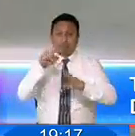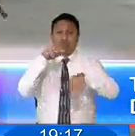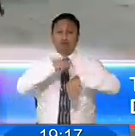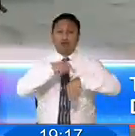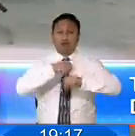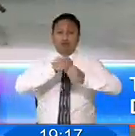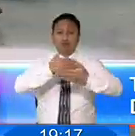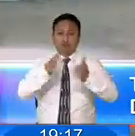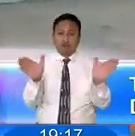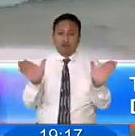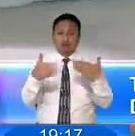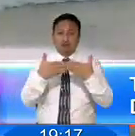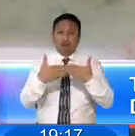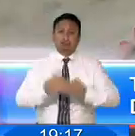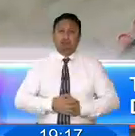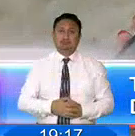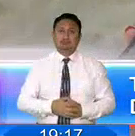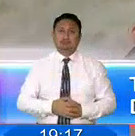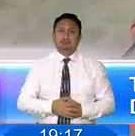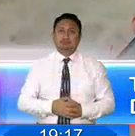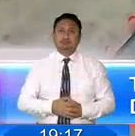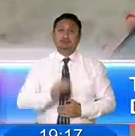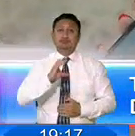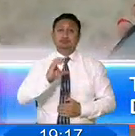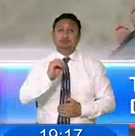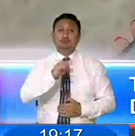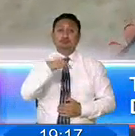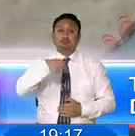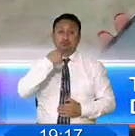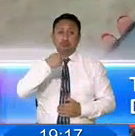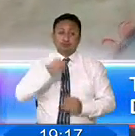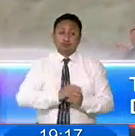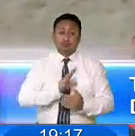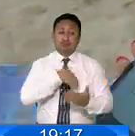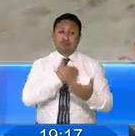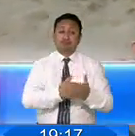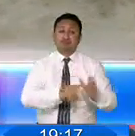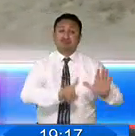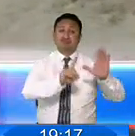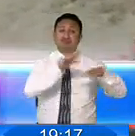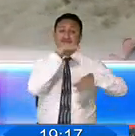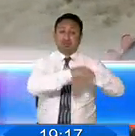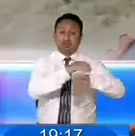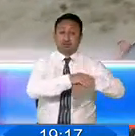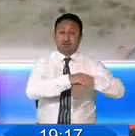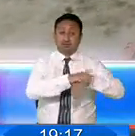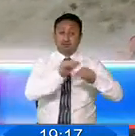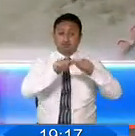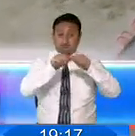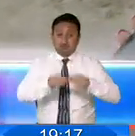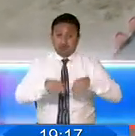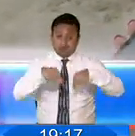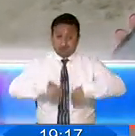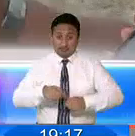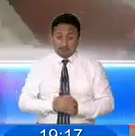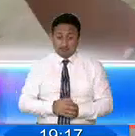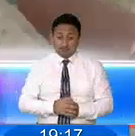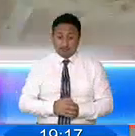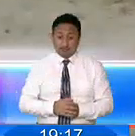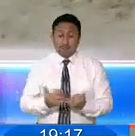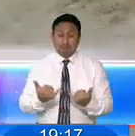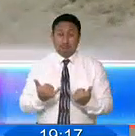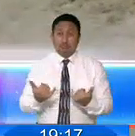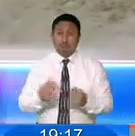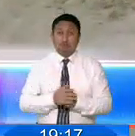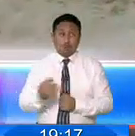de playas. El COE cantonal nos dice que hasta las 6 de la tarde el turista puede estar en la playa, así que estamos en conjunto, como ustedes ven,